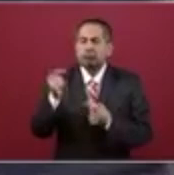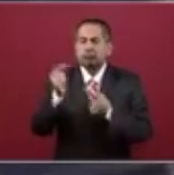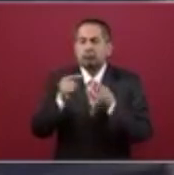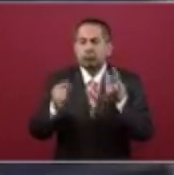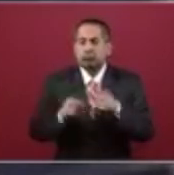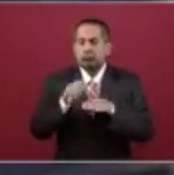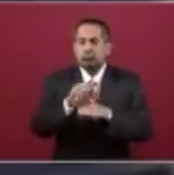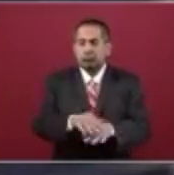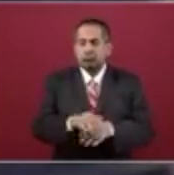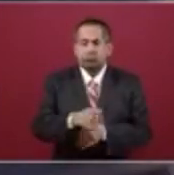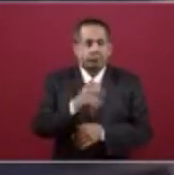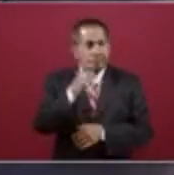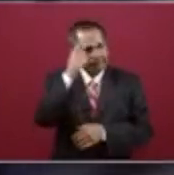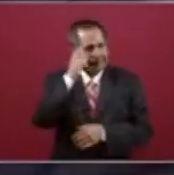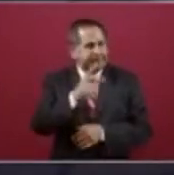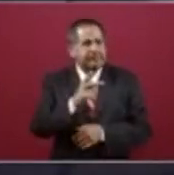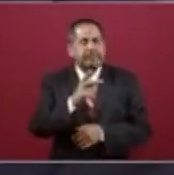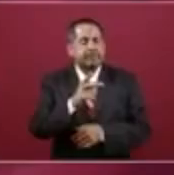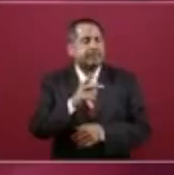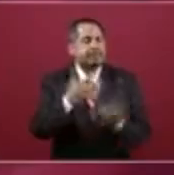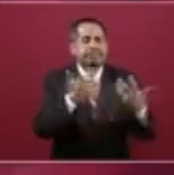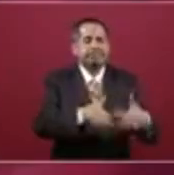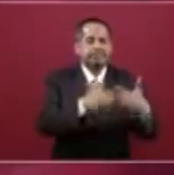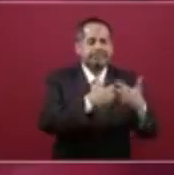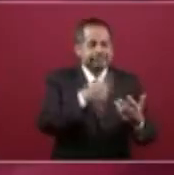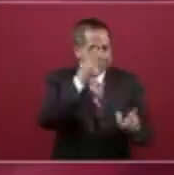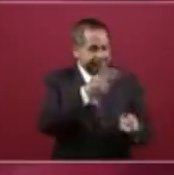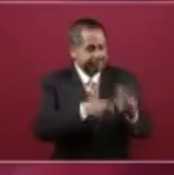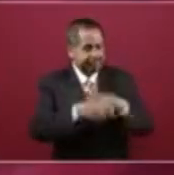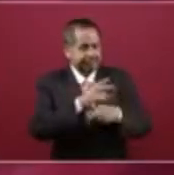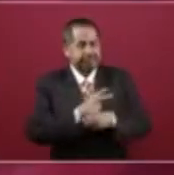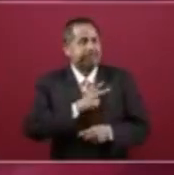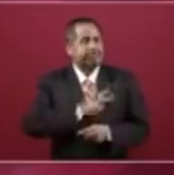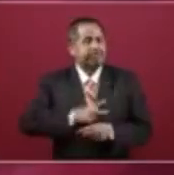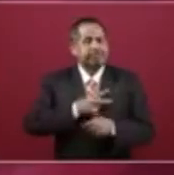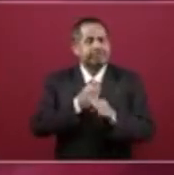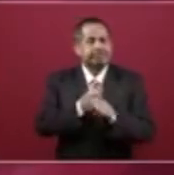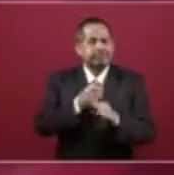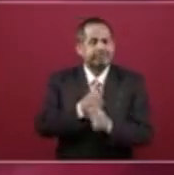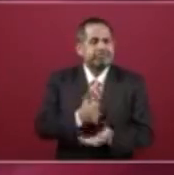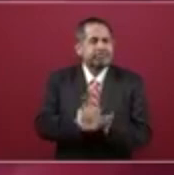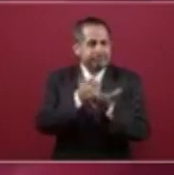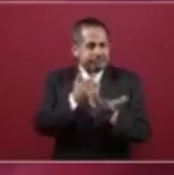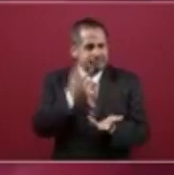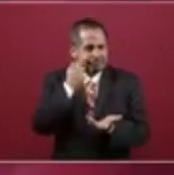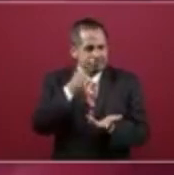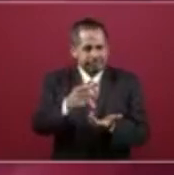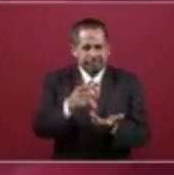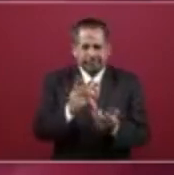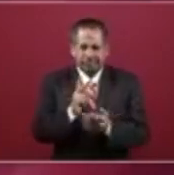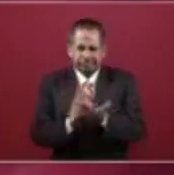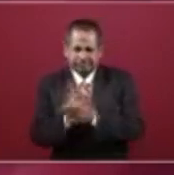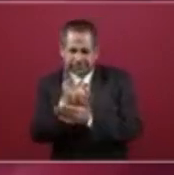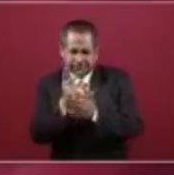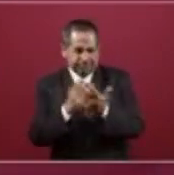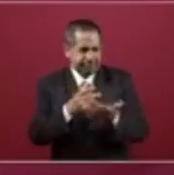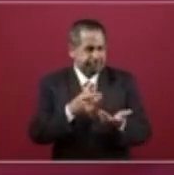las plantas de fertilizantes, que también tiene que ver con Pemex. Estamos hablando de